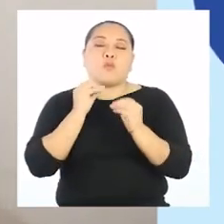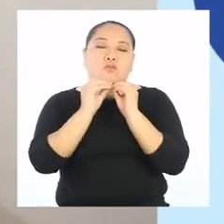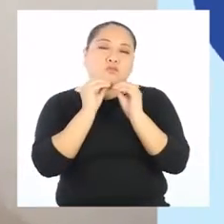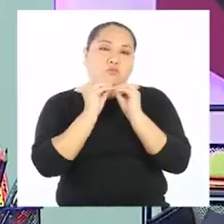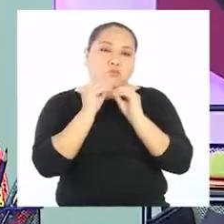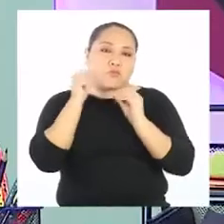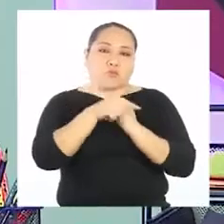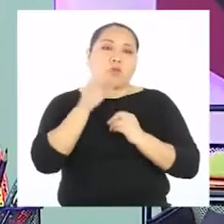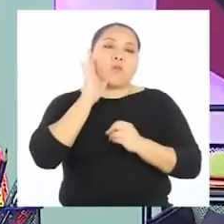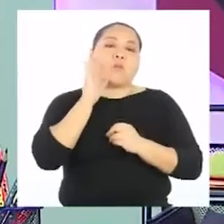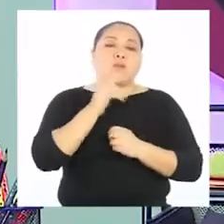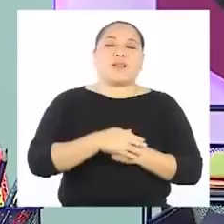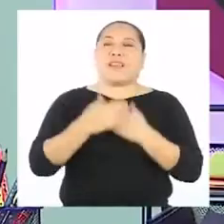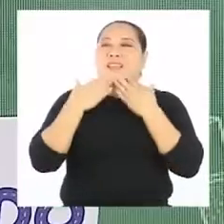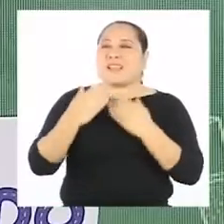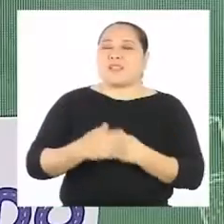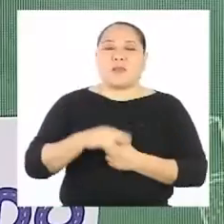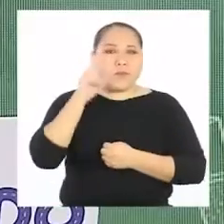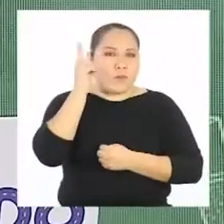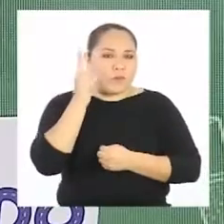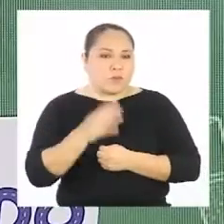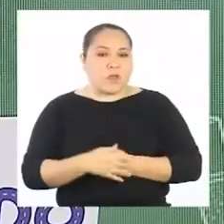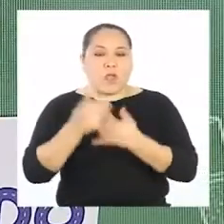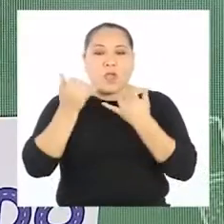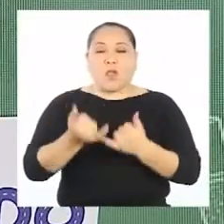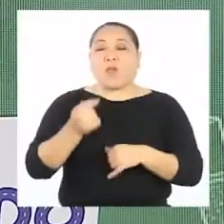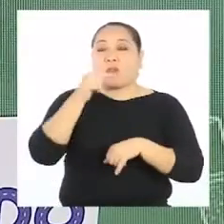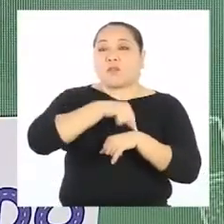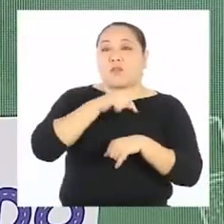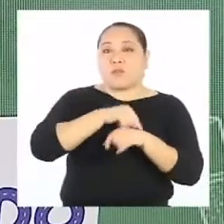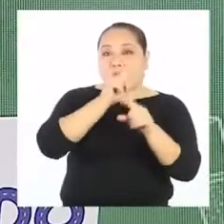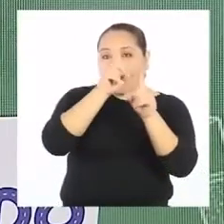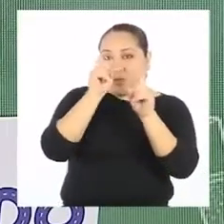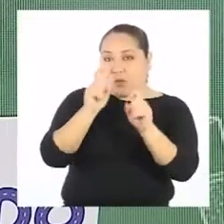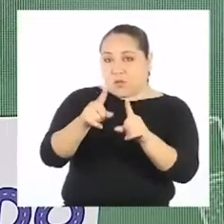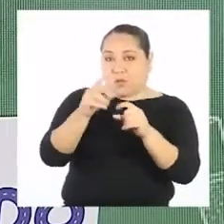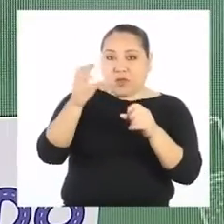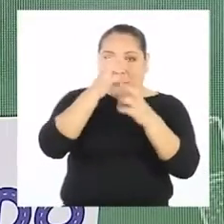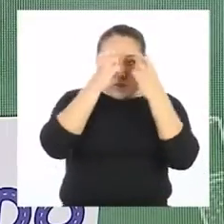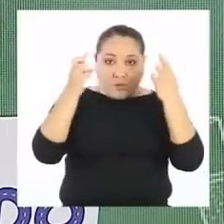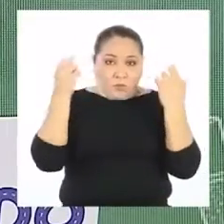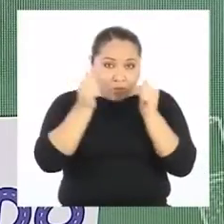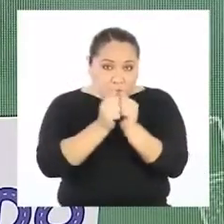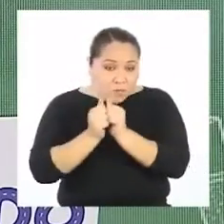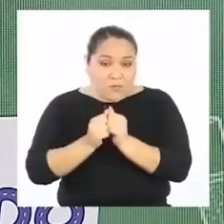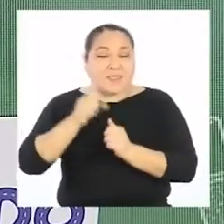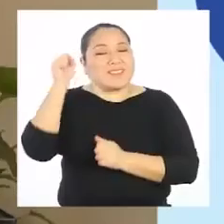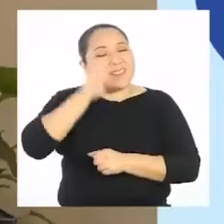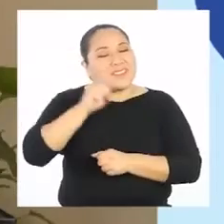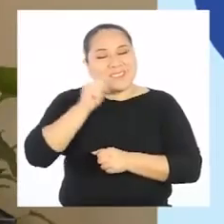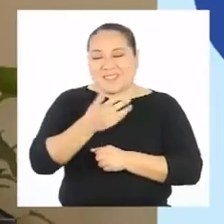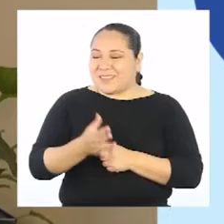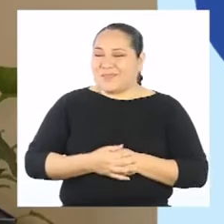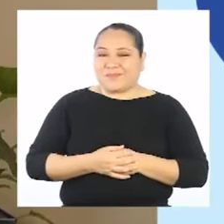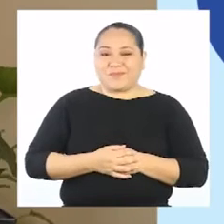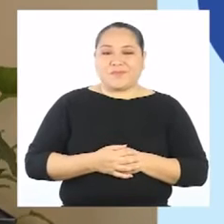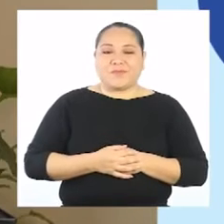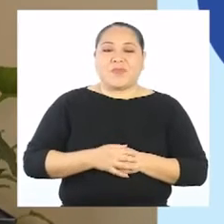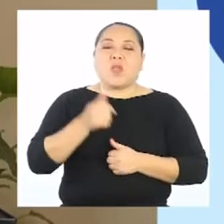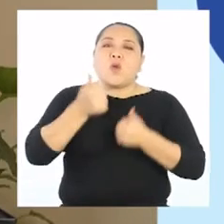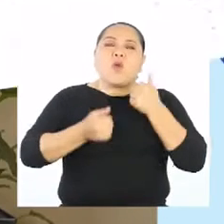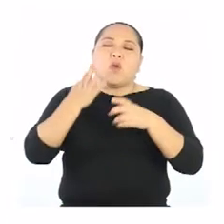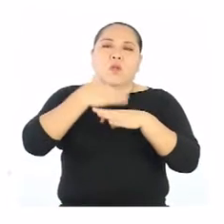residuos sólidos. Gracias. Profesor, ahora es el turno de las preguntas de la promo. ¿Nos acompaña? Claro que